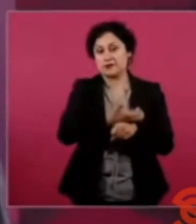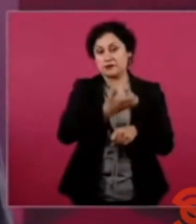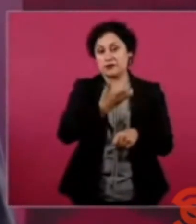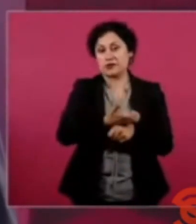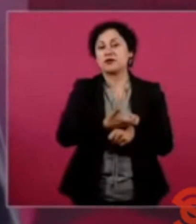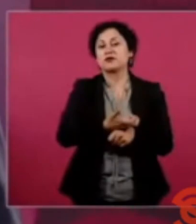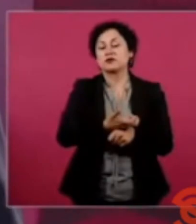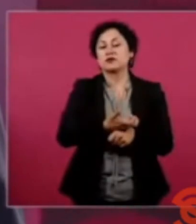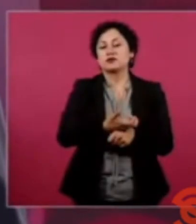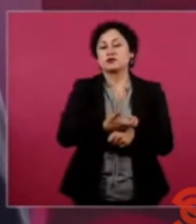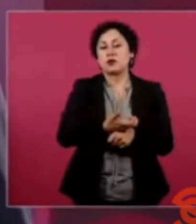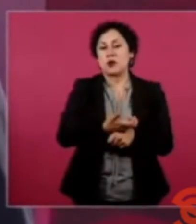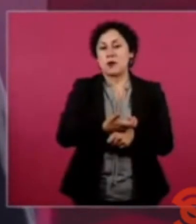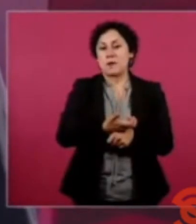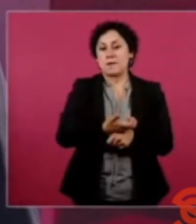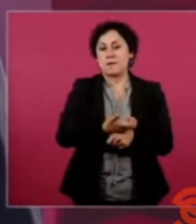hombre